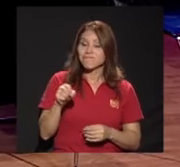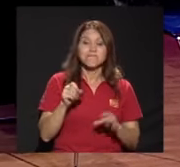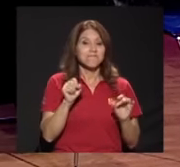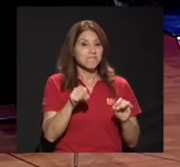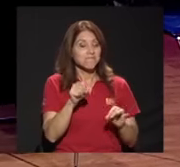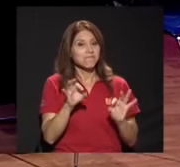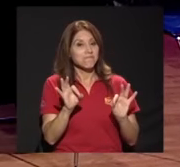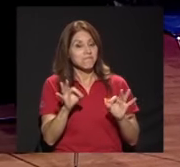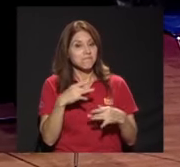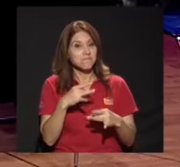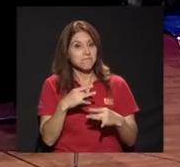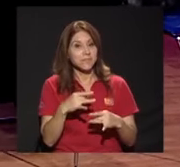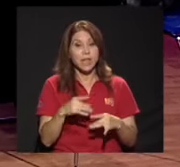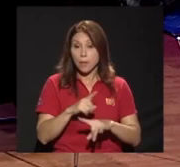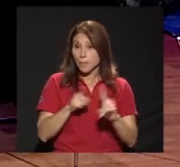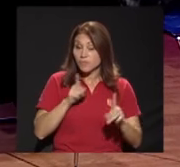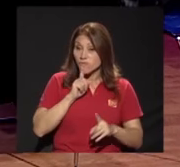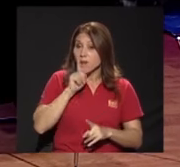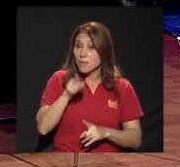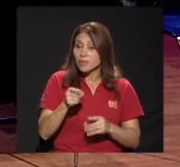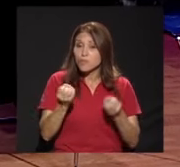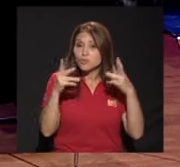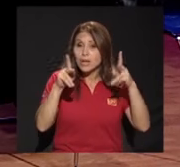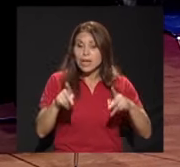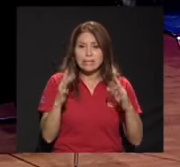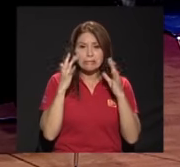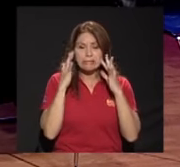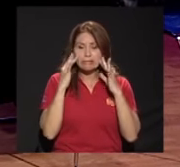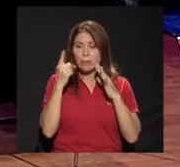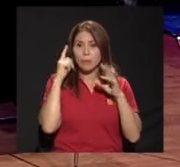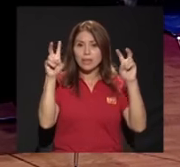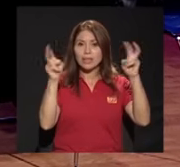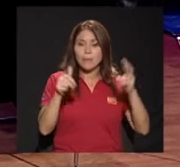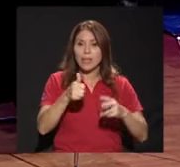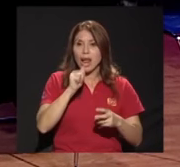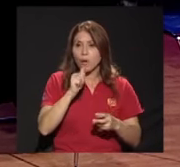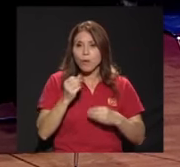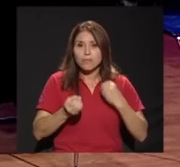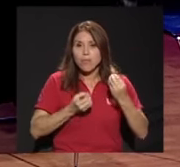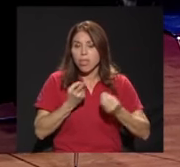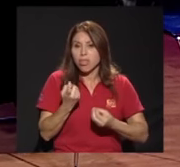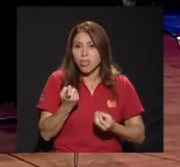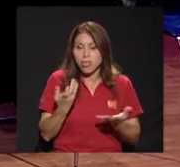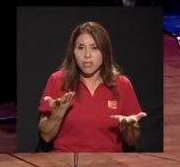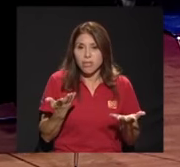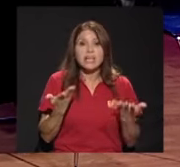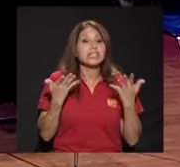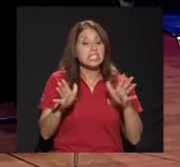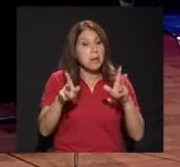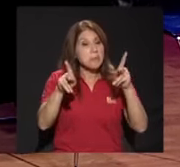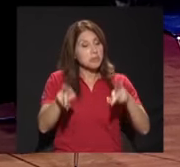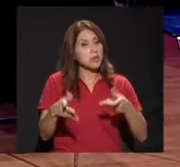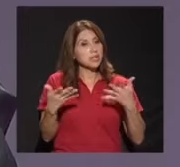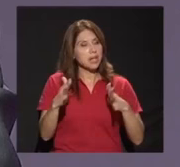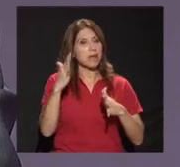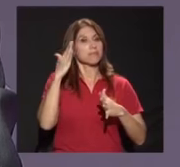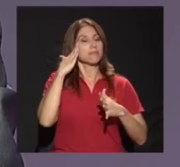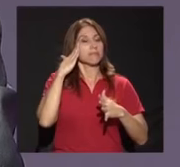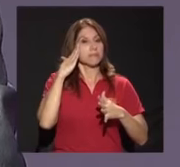Eso es real en mucha gente y creo que de alguna forma han cambiado algunas prácticas. Hay alguna toma de